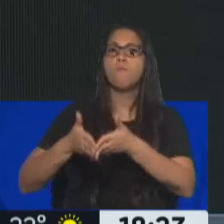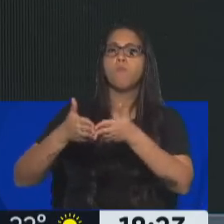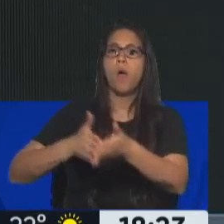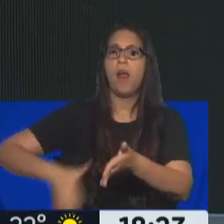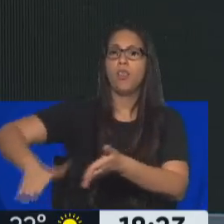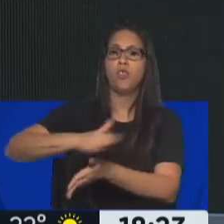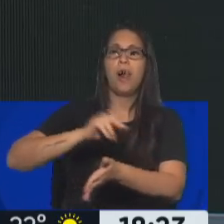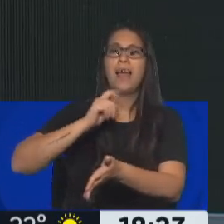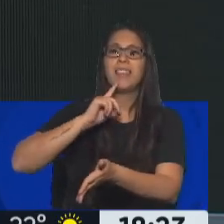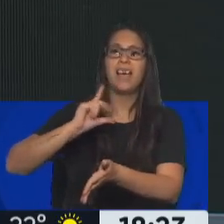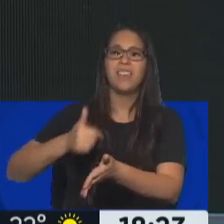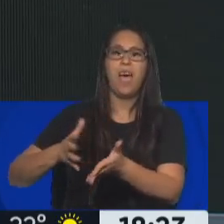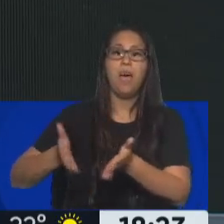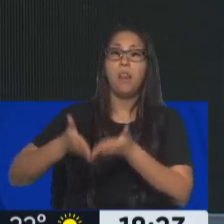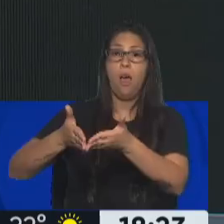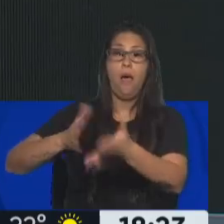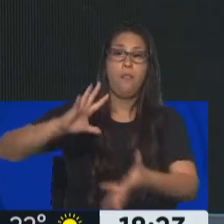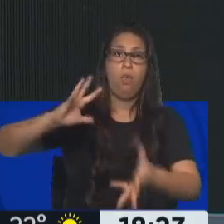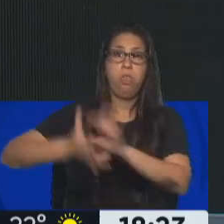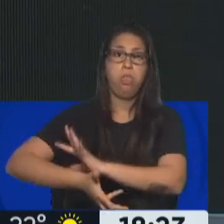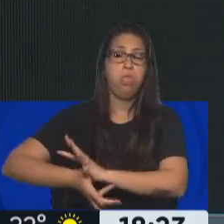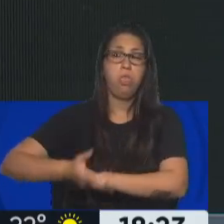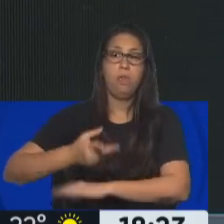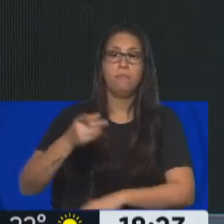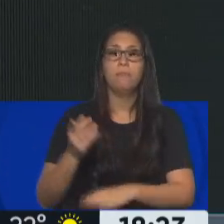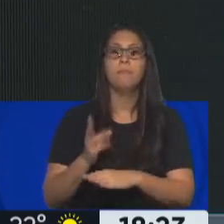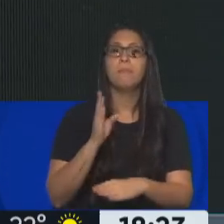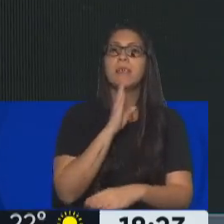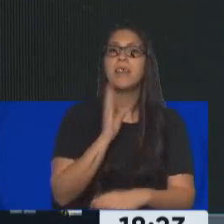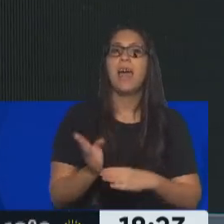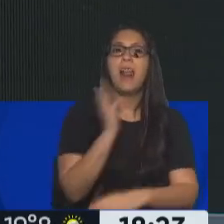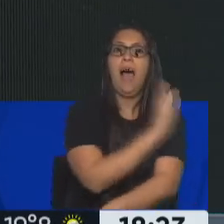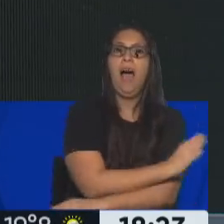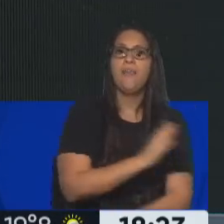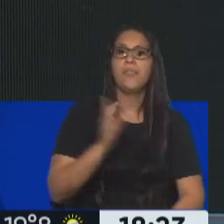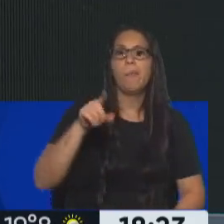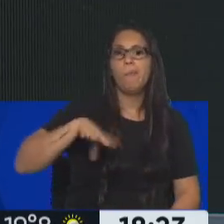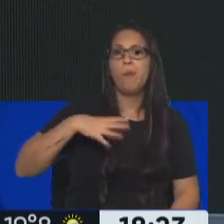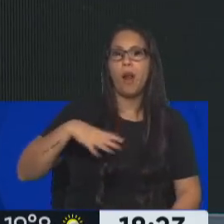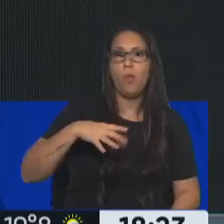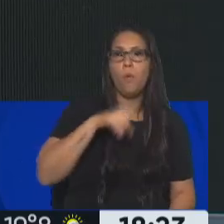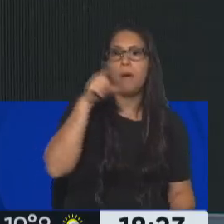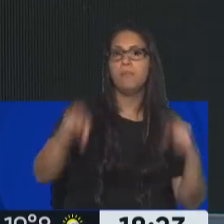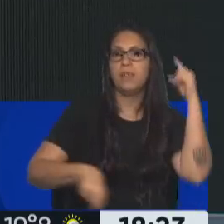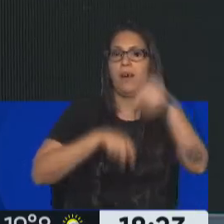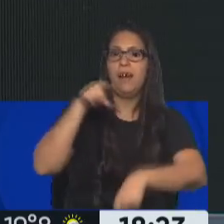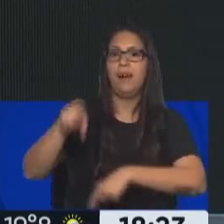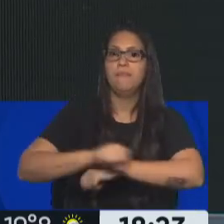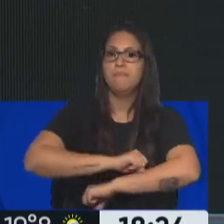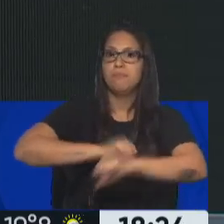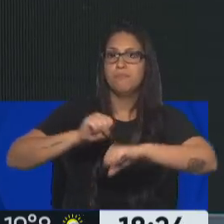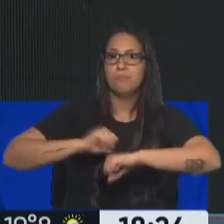Latakia destruidas. Bueno, esas son medidas preventivas que Israel ya ha tomado para neutralizar a quien sea que se haga fuerte